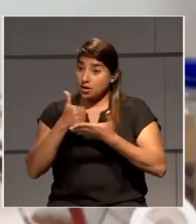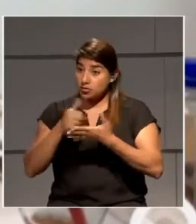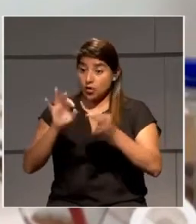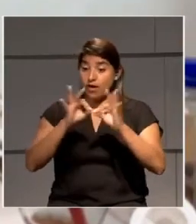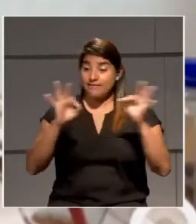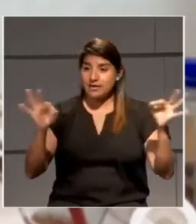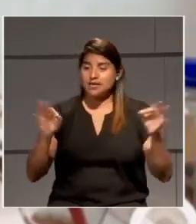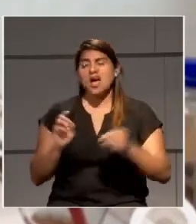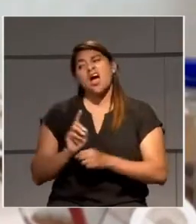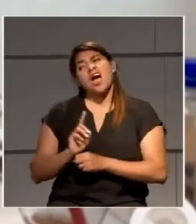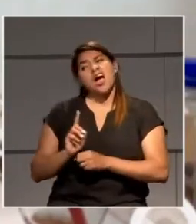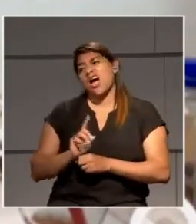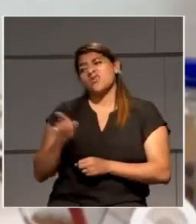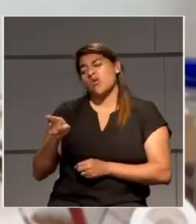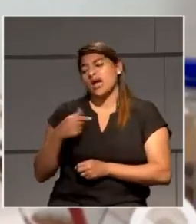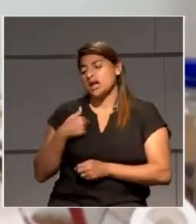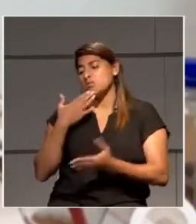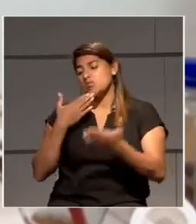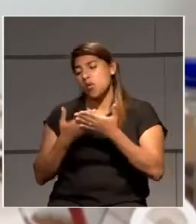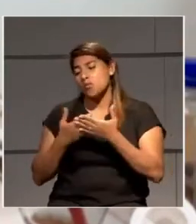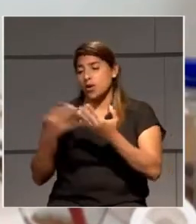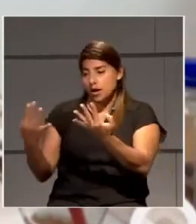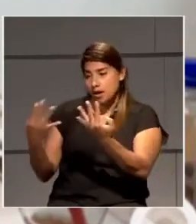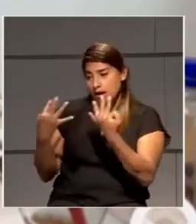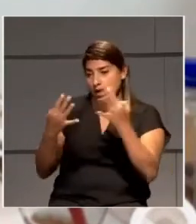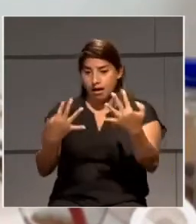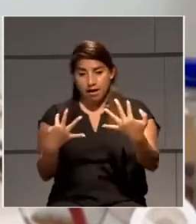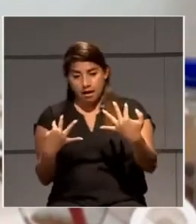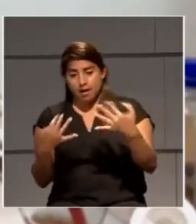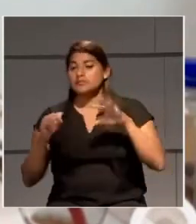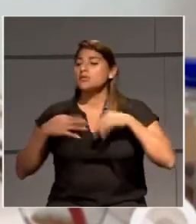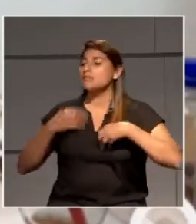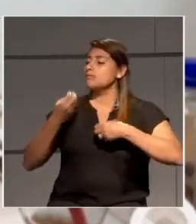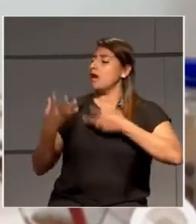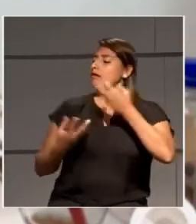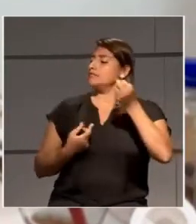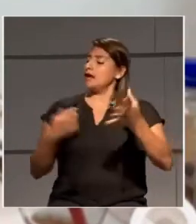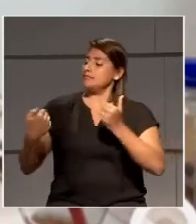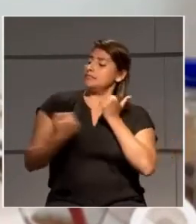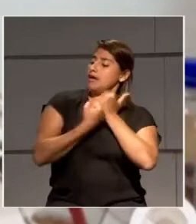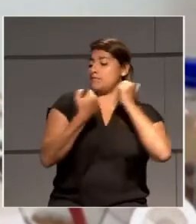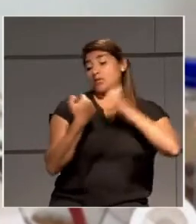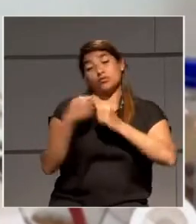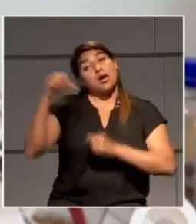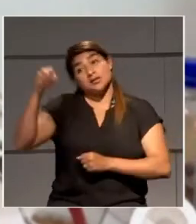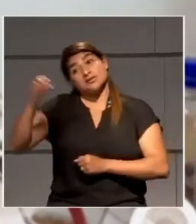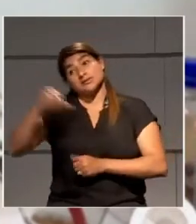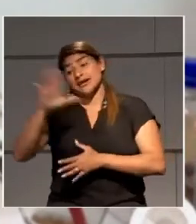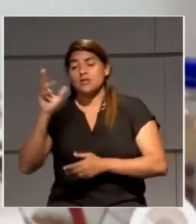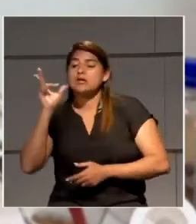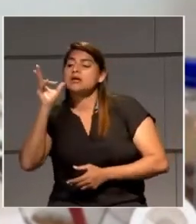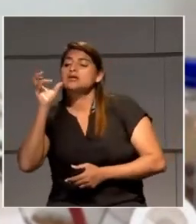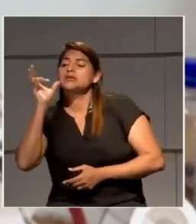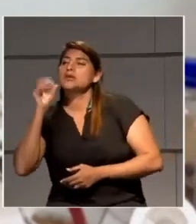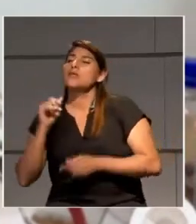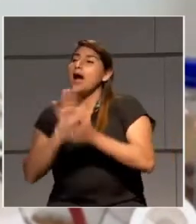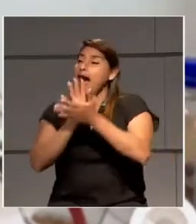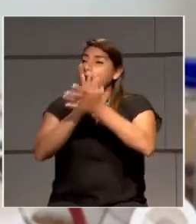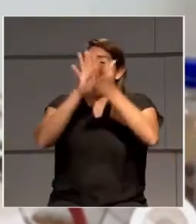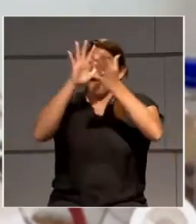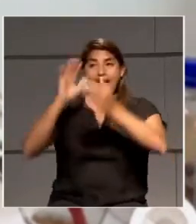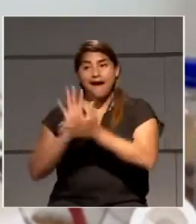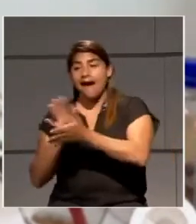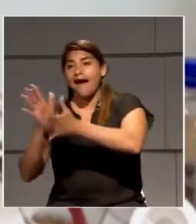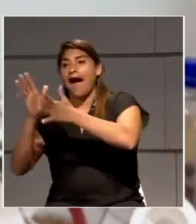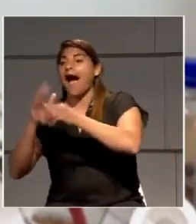rimas? No, él es un muy buen público. Ah, bueno, estuvo en el público apoyándolo. Sí, él le escucha